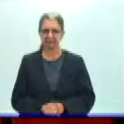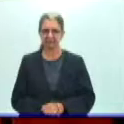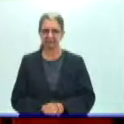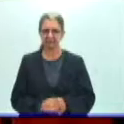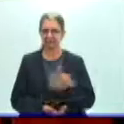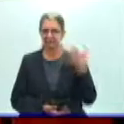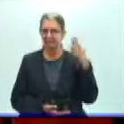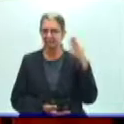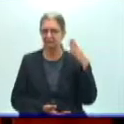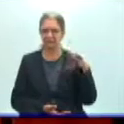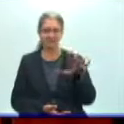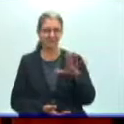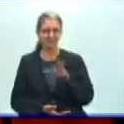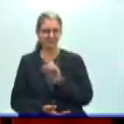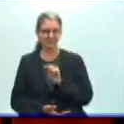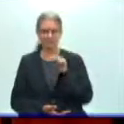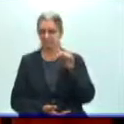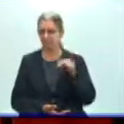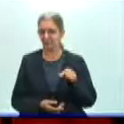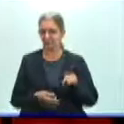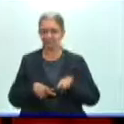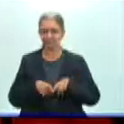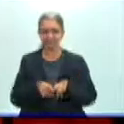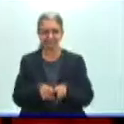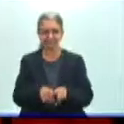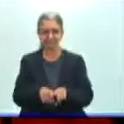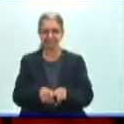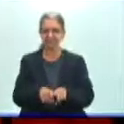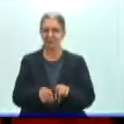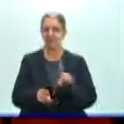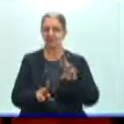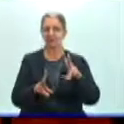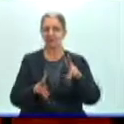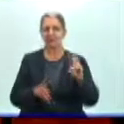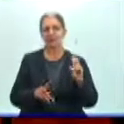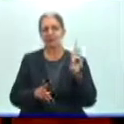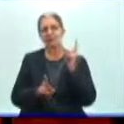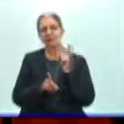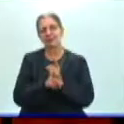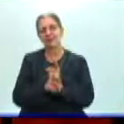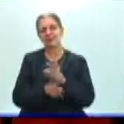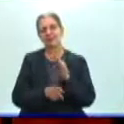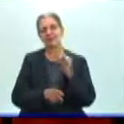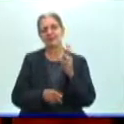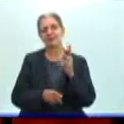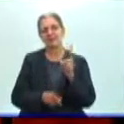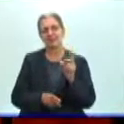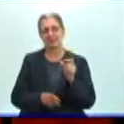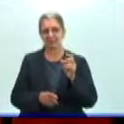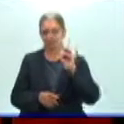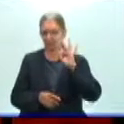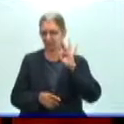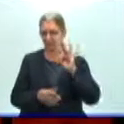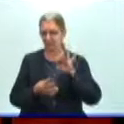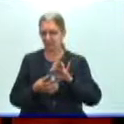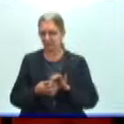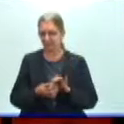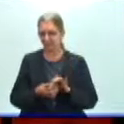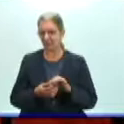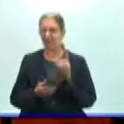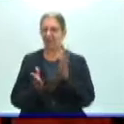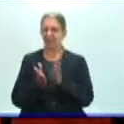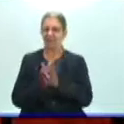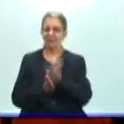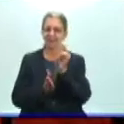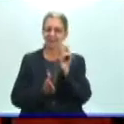Saludos a todos los que hoy nos acompañan en un nuevo encuentro de matemática octavo grado, tanto los